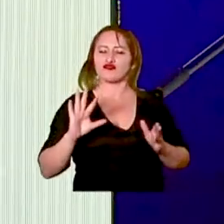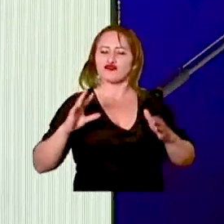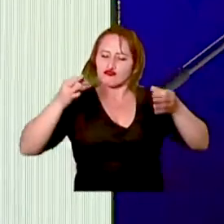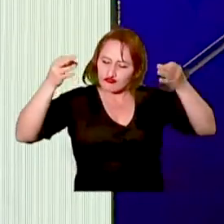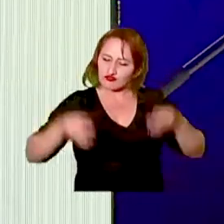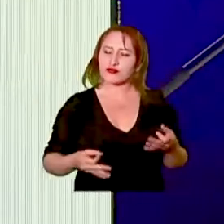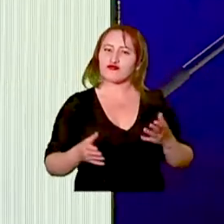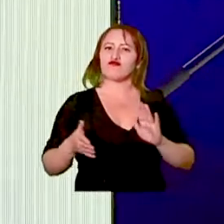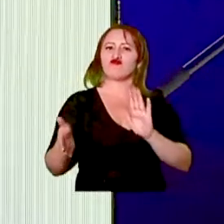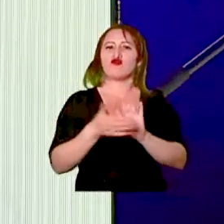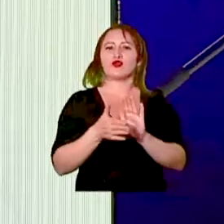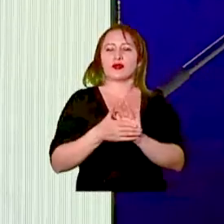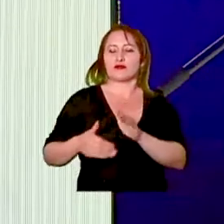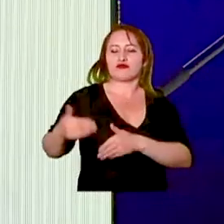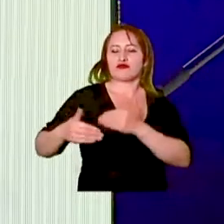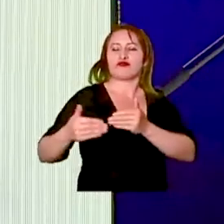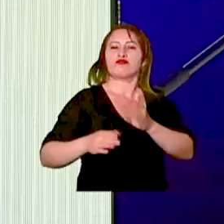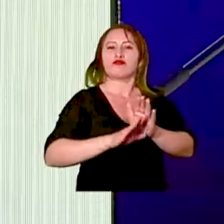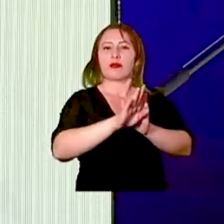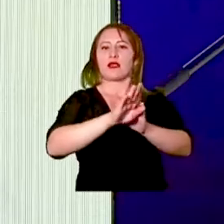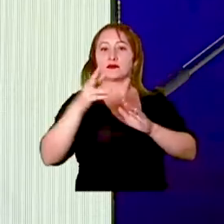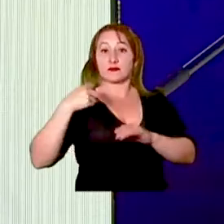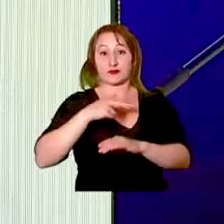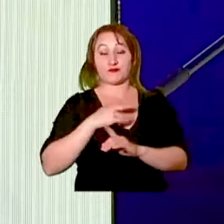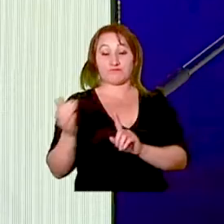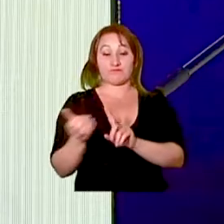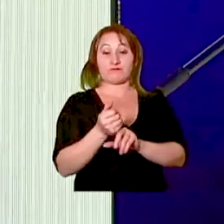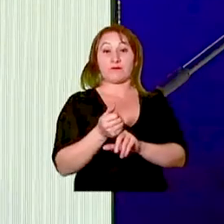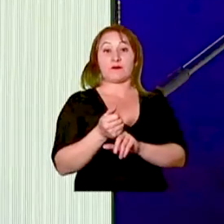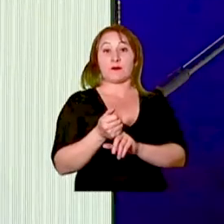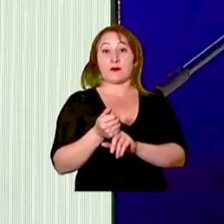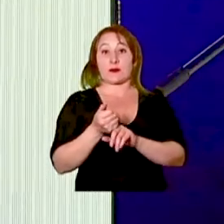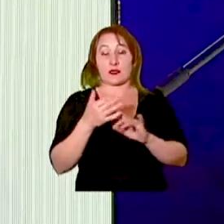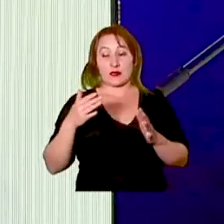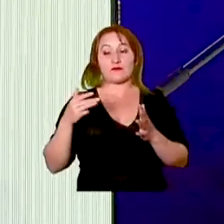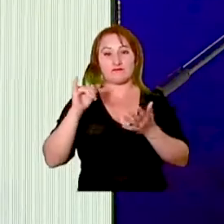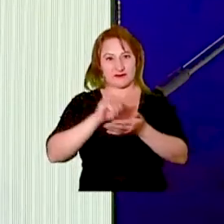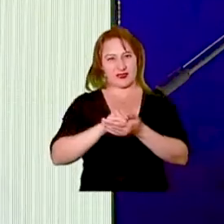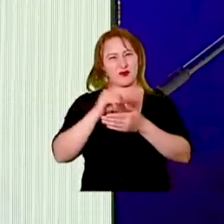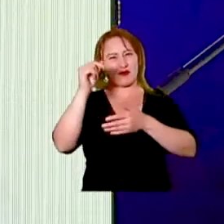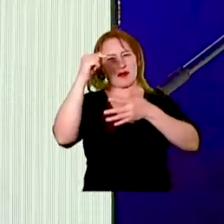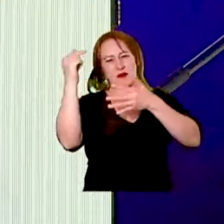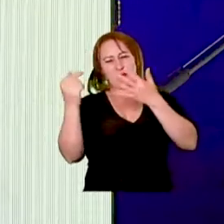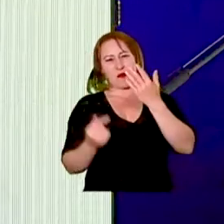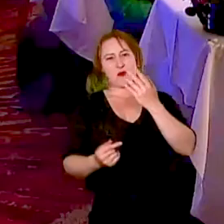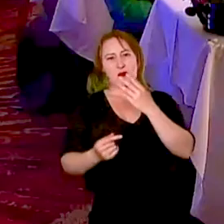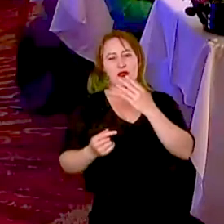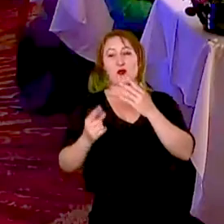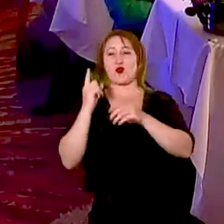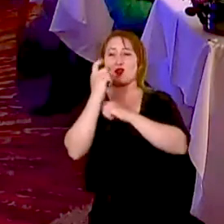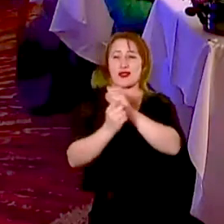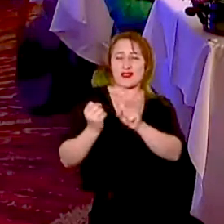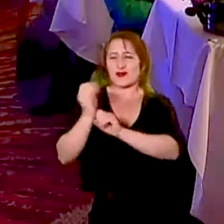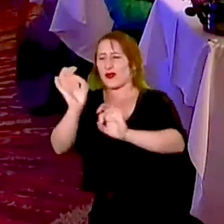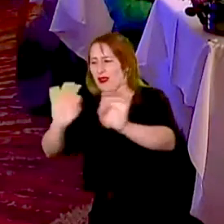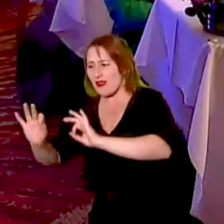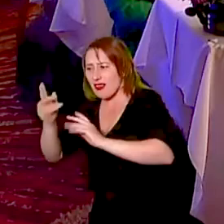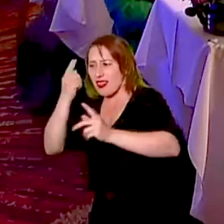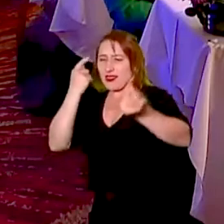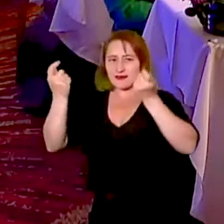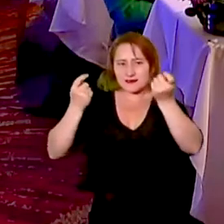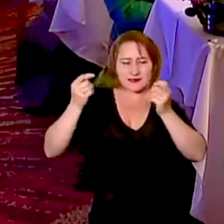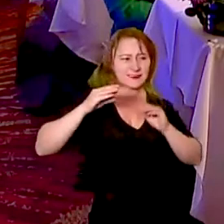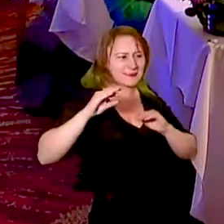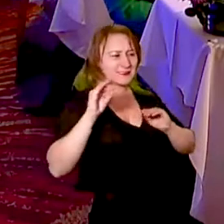que pueden demostrar el avance que ya hemos conseguido en estos puntos que acabamos de mencionar. Un año de organización, de estrategia, de